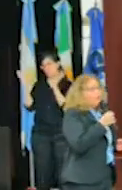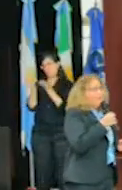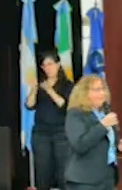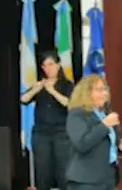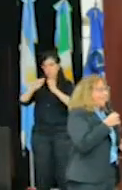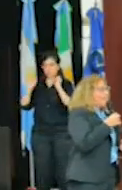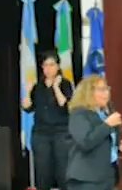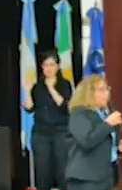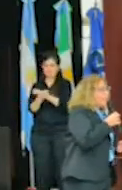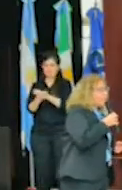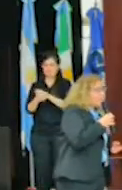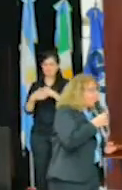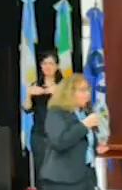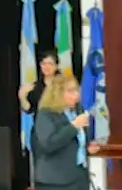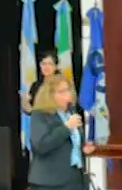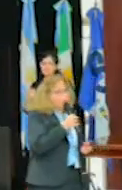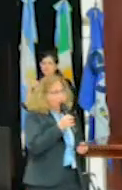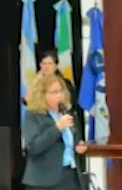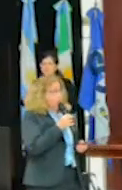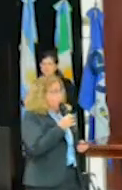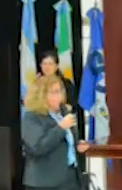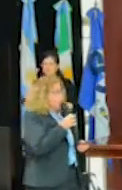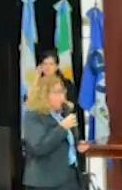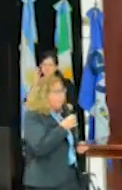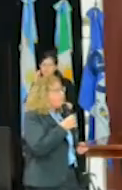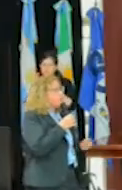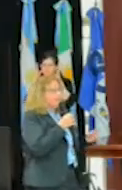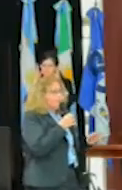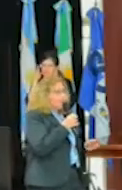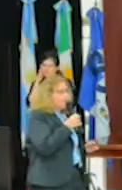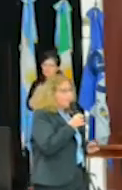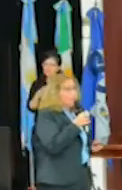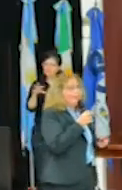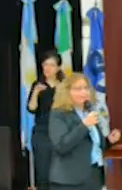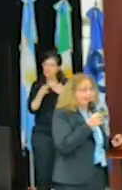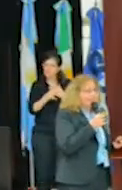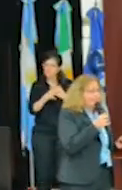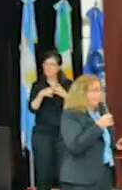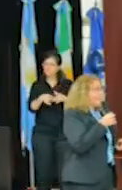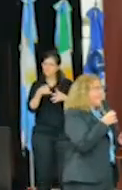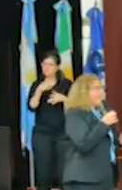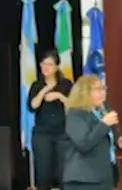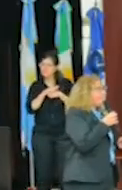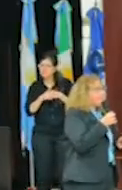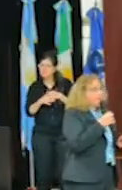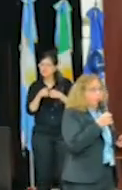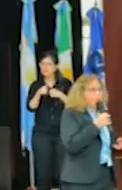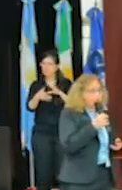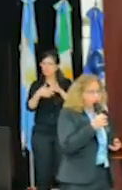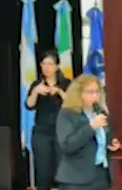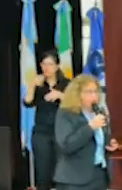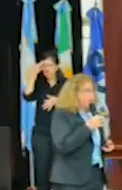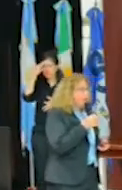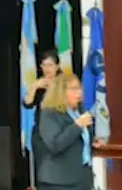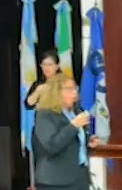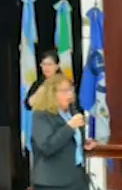escucha atenta, con interés, compromiso y ternura. Sostener prácticas humanizadas, éticas y